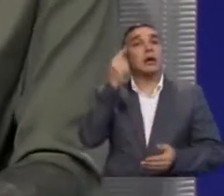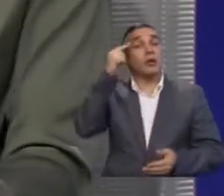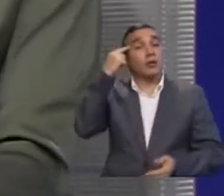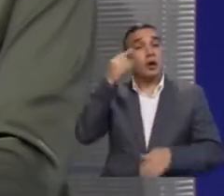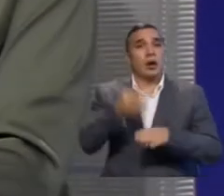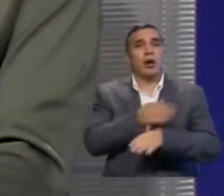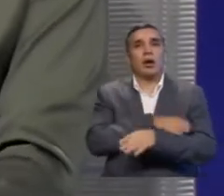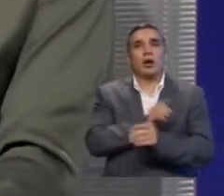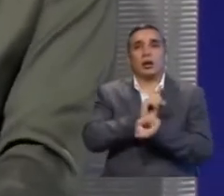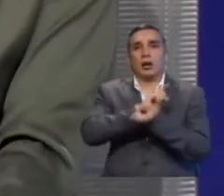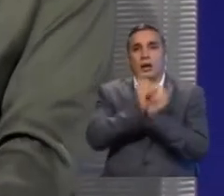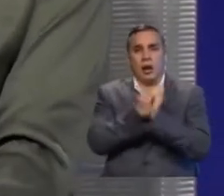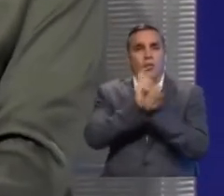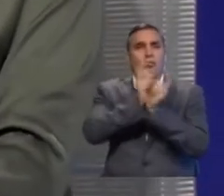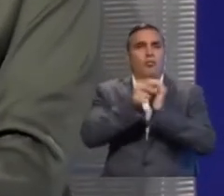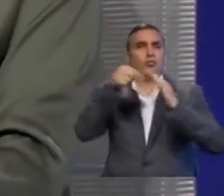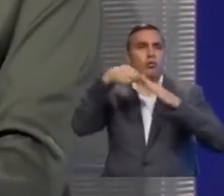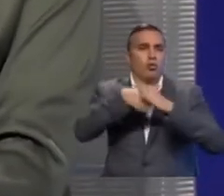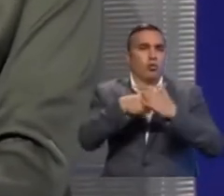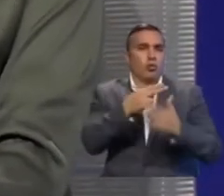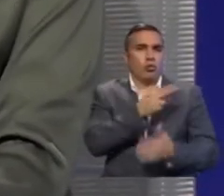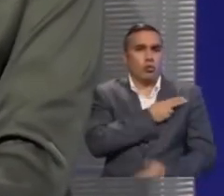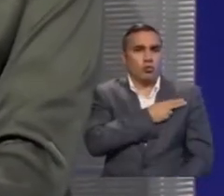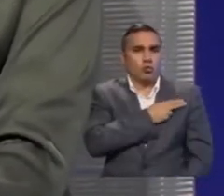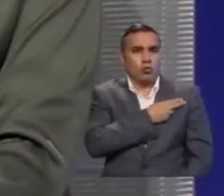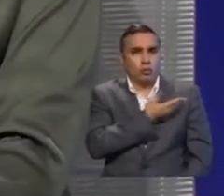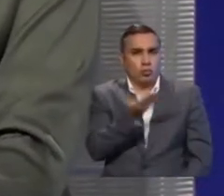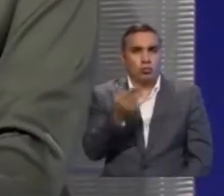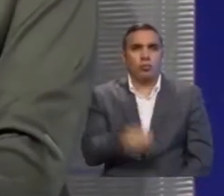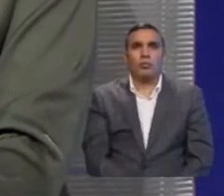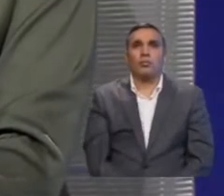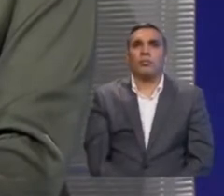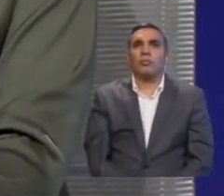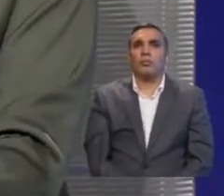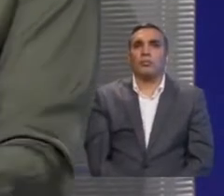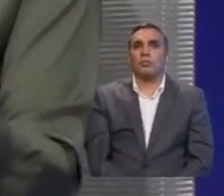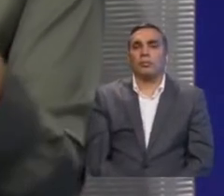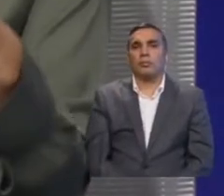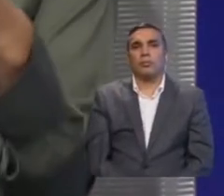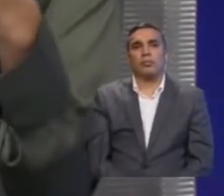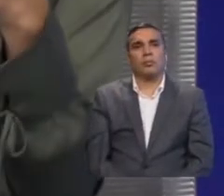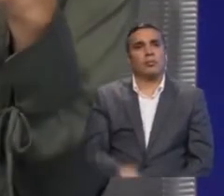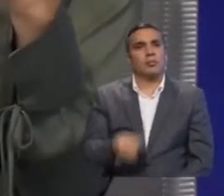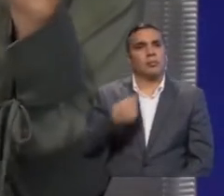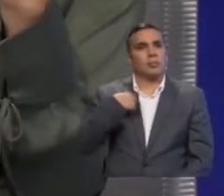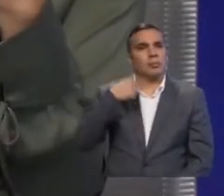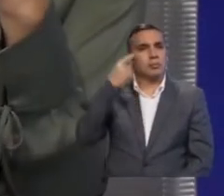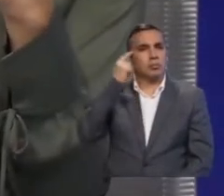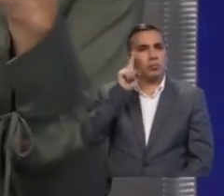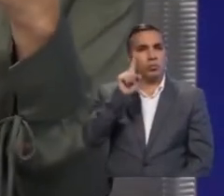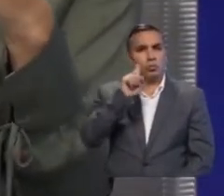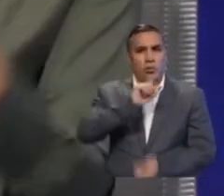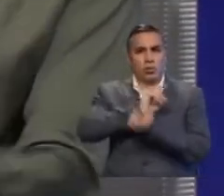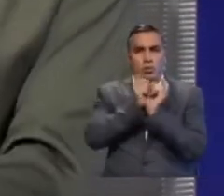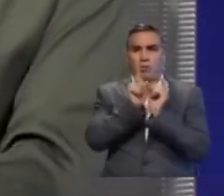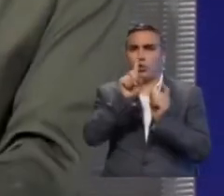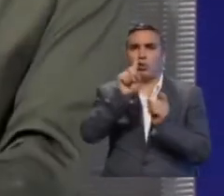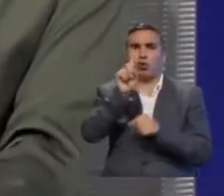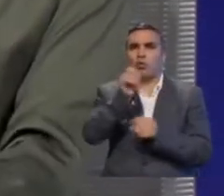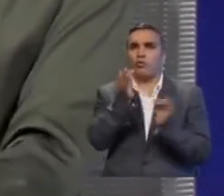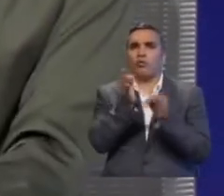pasados han hecho cambios profundos en la educación superior, hablando específicamente de eso, y parece que un cambio no